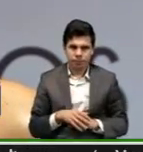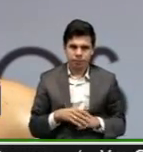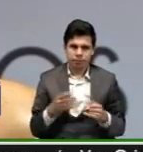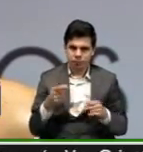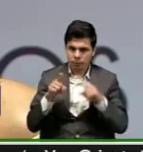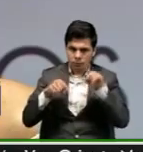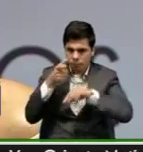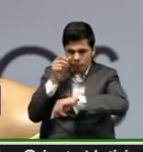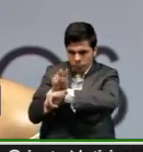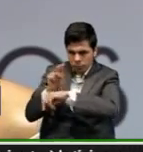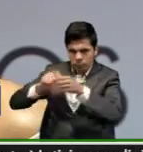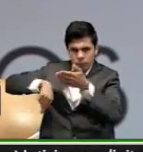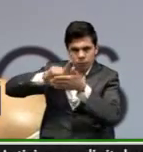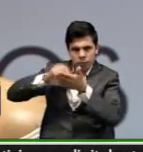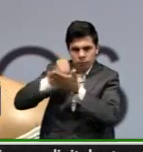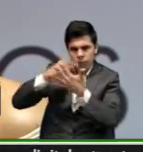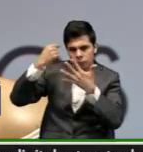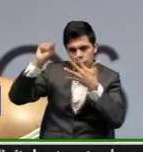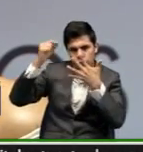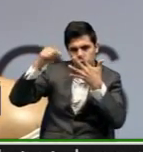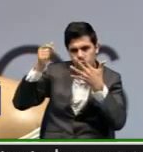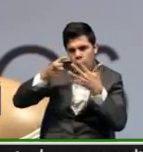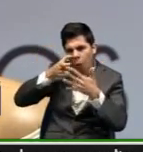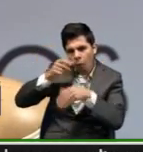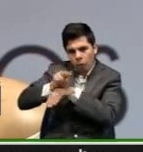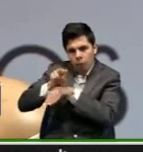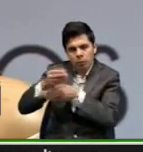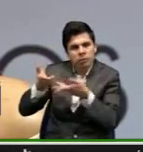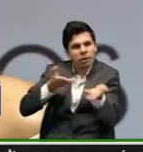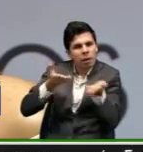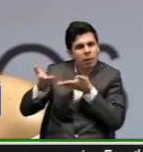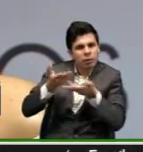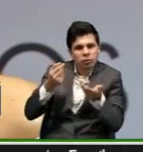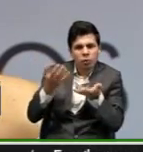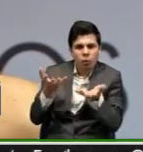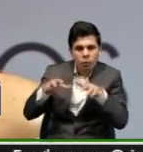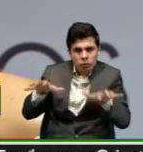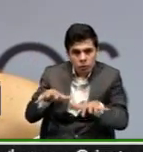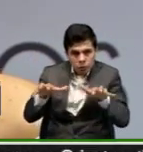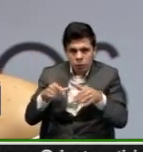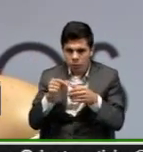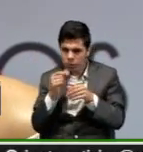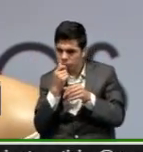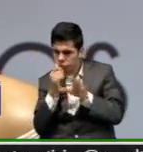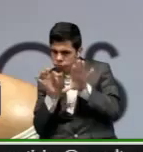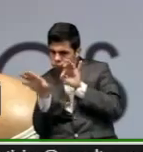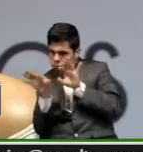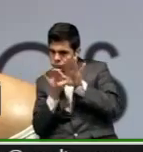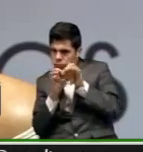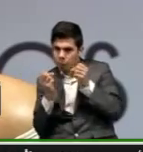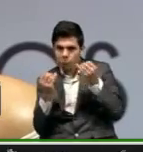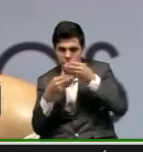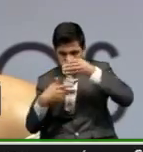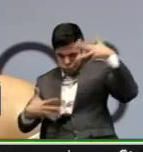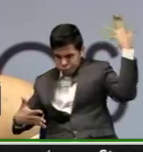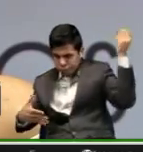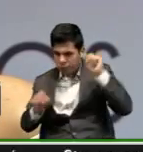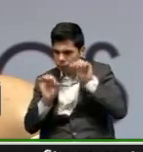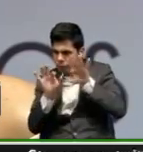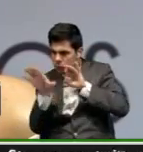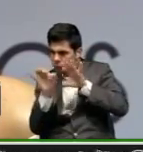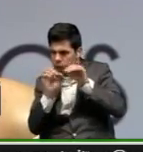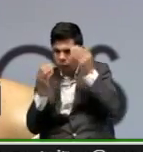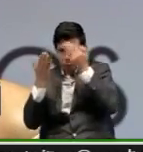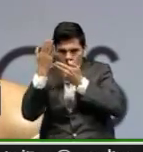revisar todos los contratos en tiempo real y de prestación de servicios hacer una selección aleatoria ante la cantidad de contratos que se